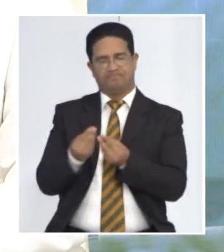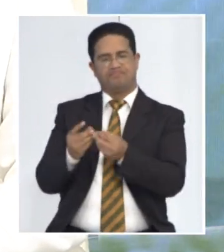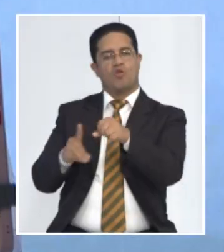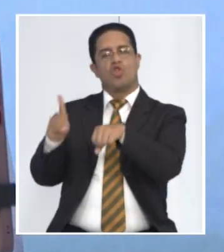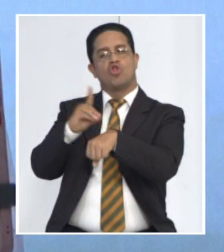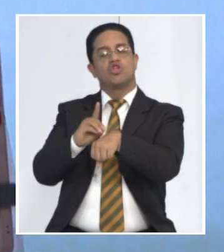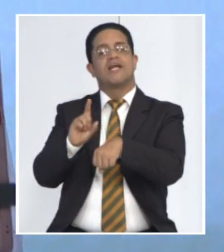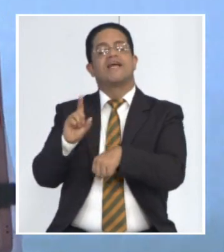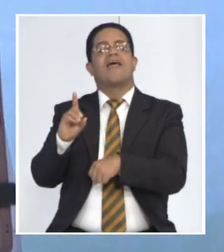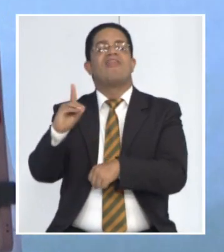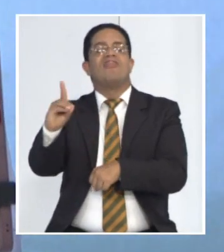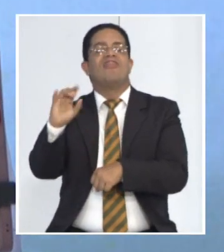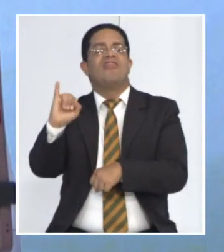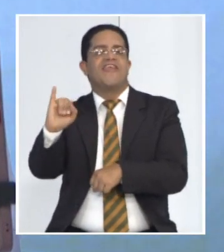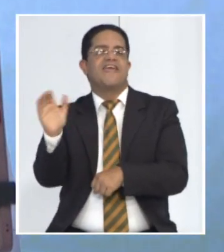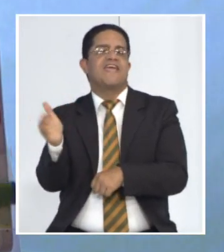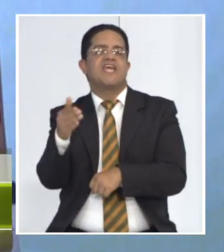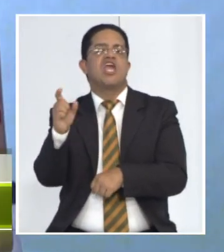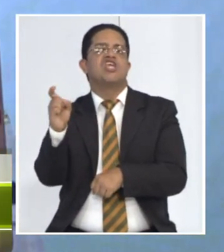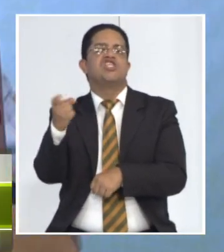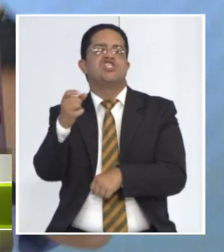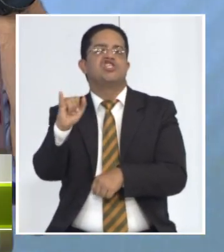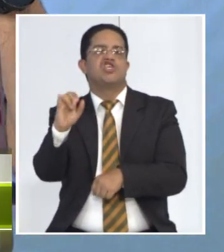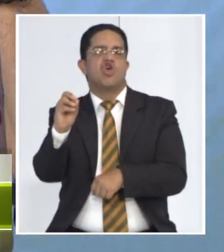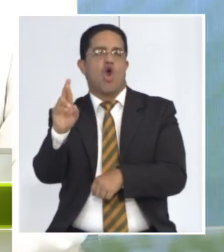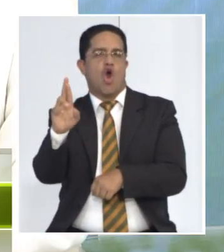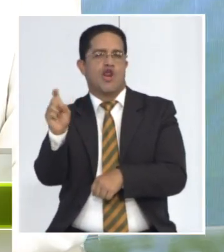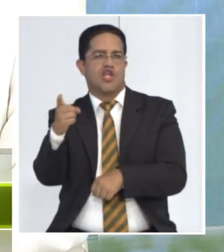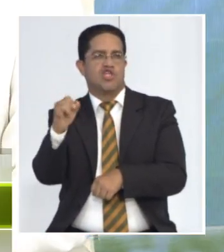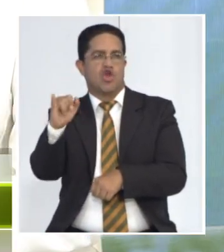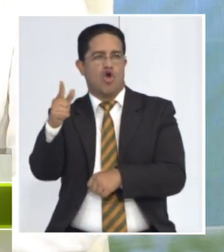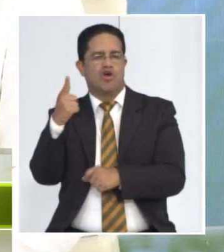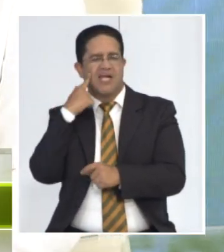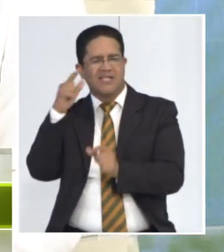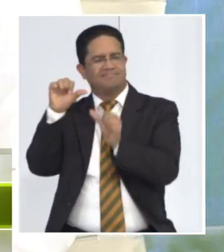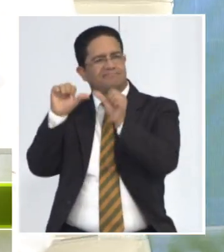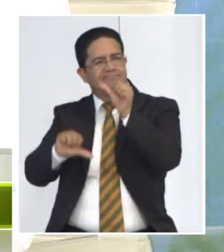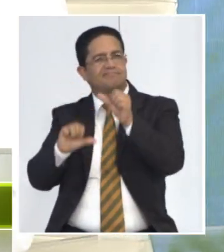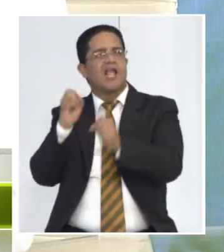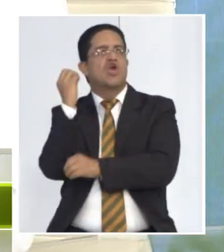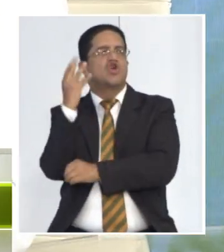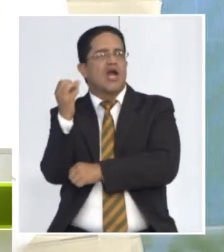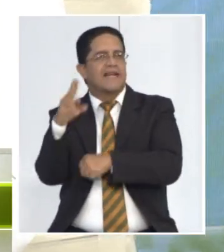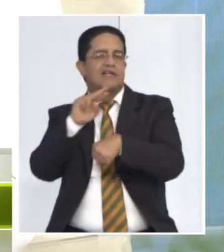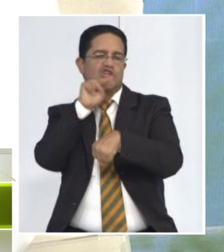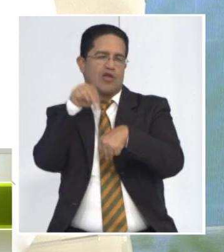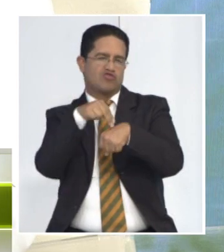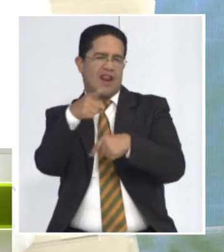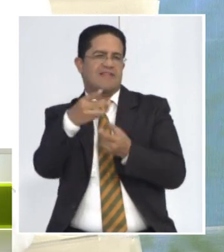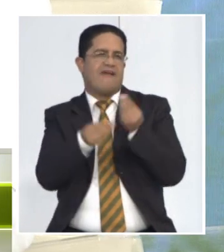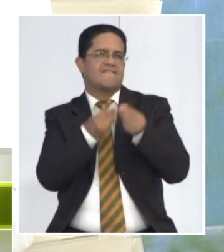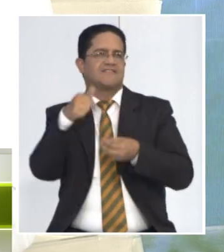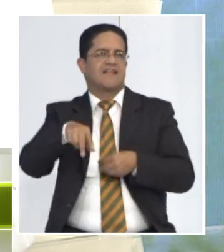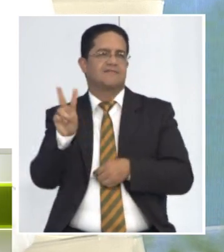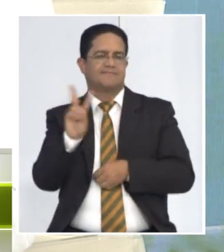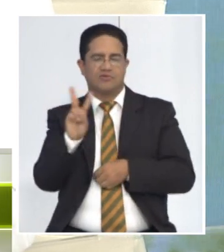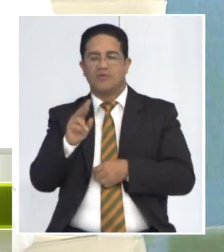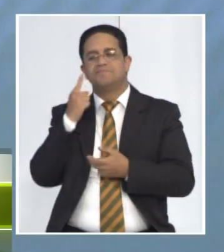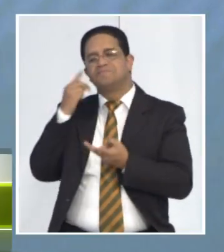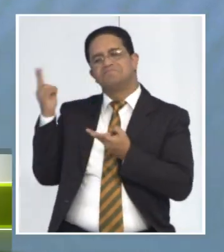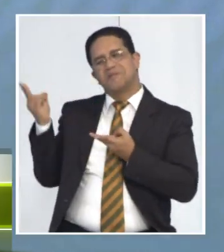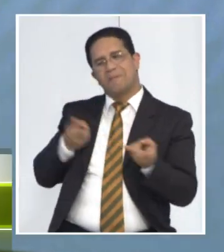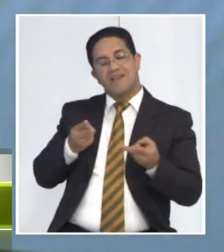José Di Giorgio para hablarnos además del Congreso Nacional que se llevará a cabo en nuestro país. Doctor, un gusto recibirlo.